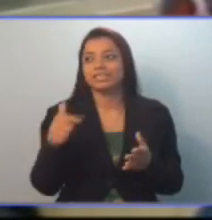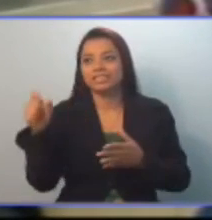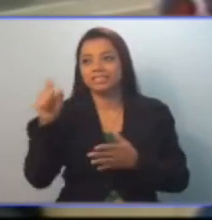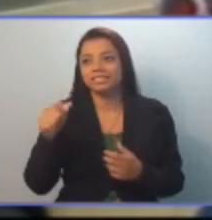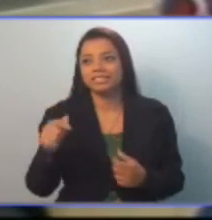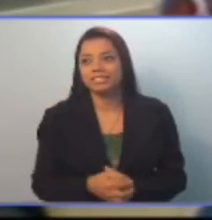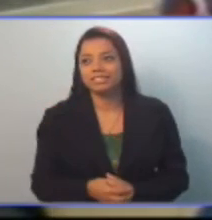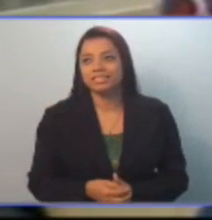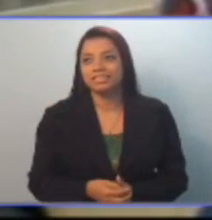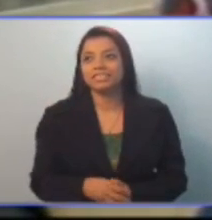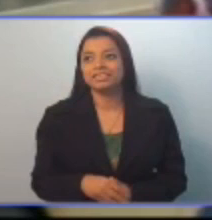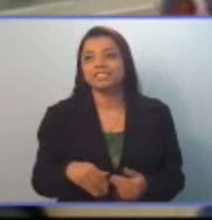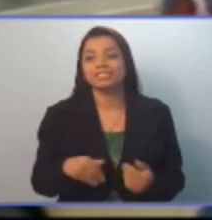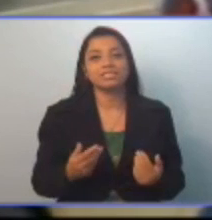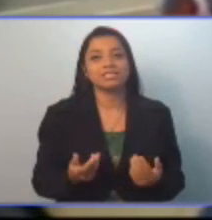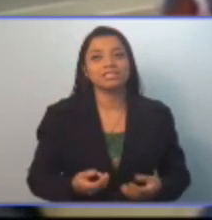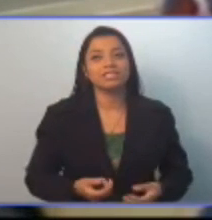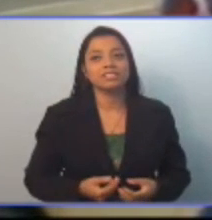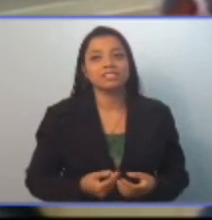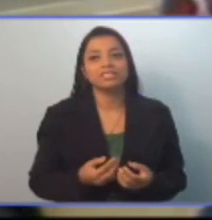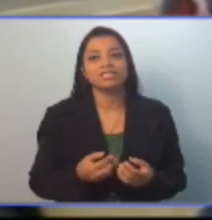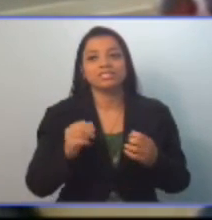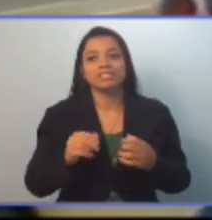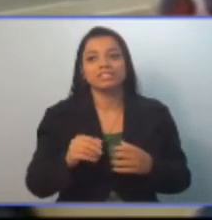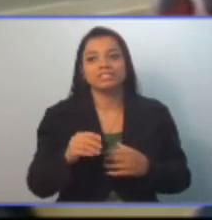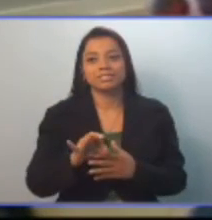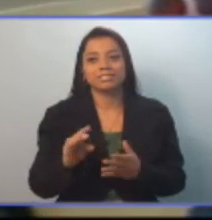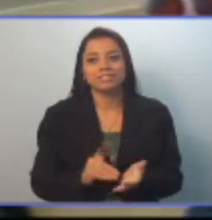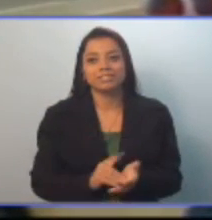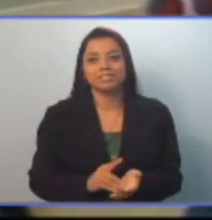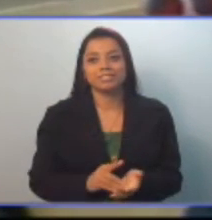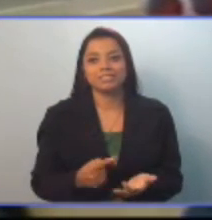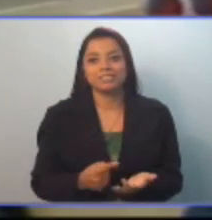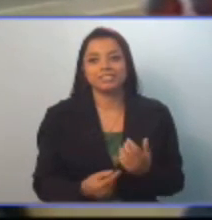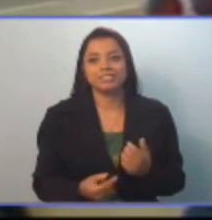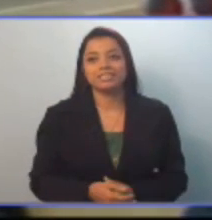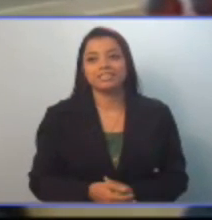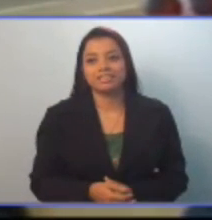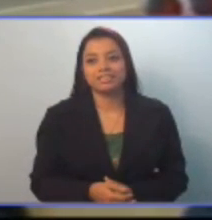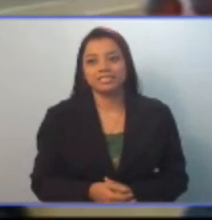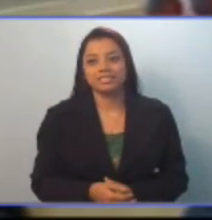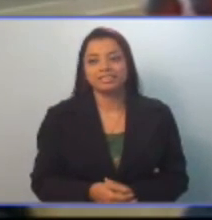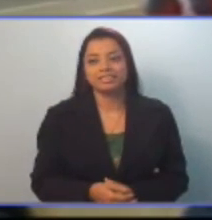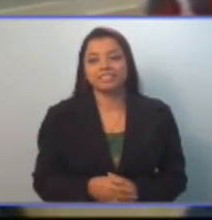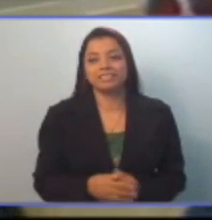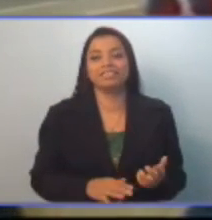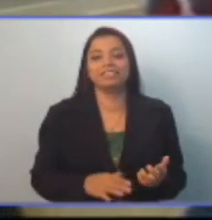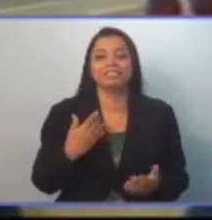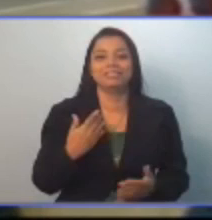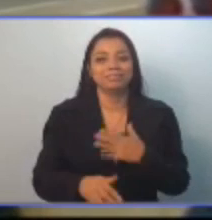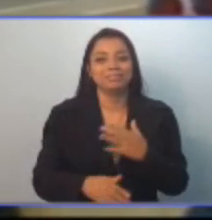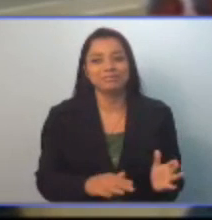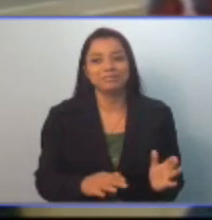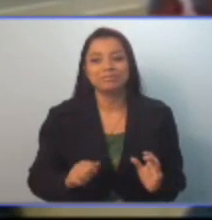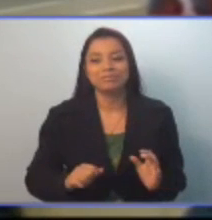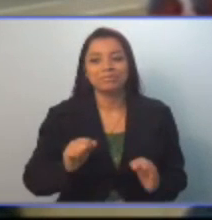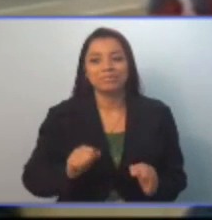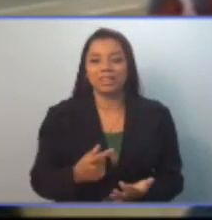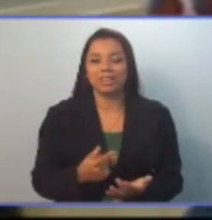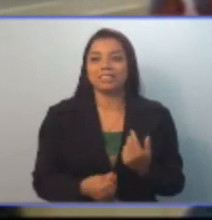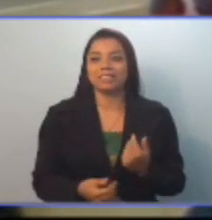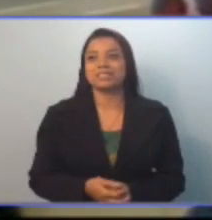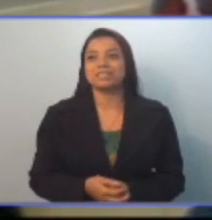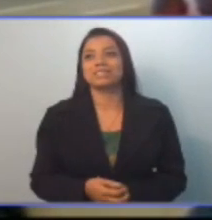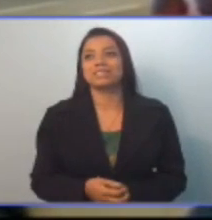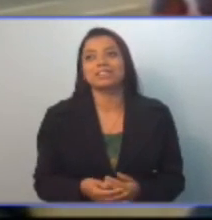diezmada, por lo que asegura, en caso de ser electo, trabajaría para fortalecer estos aspectos, sobre todo en lo relacionado del trabajo de la Corte